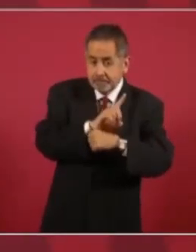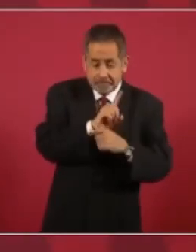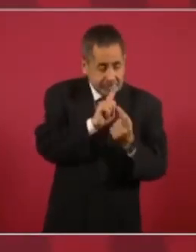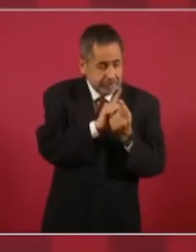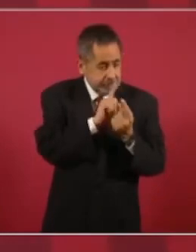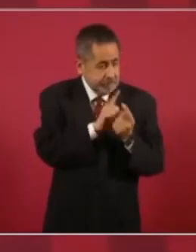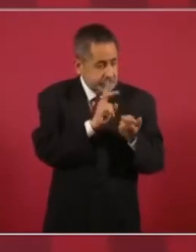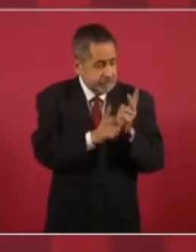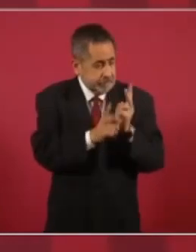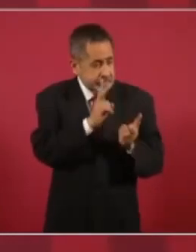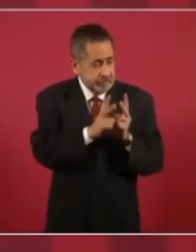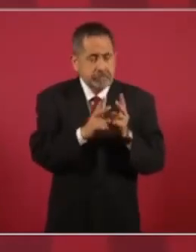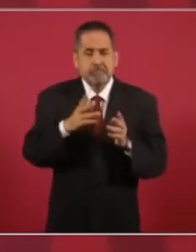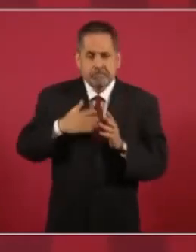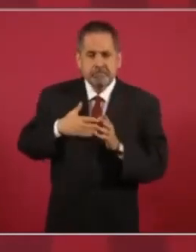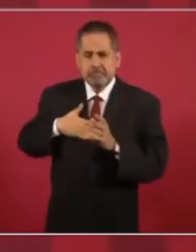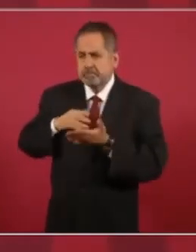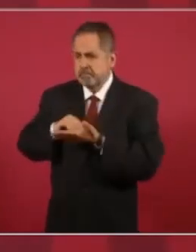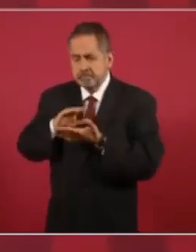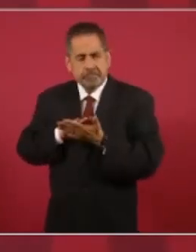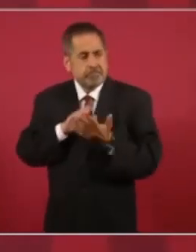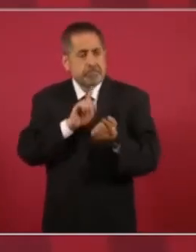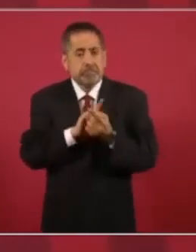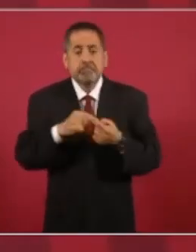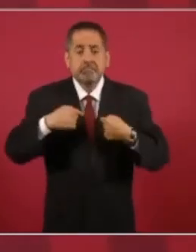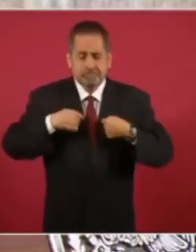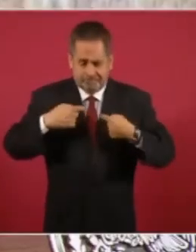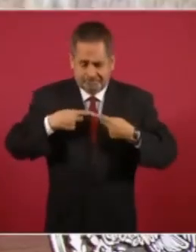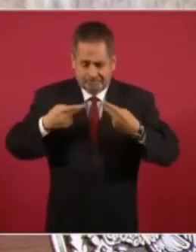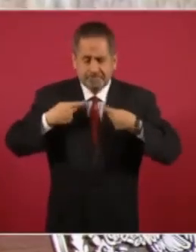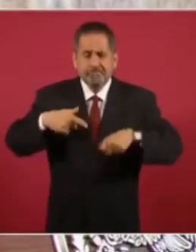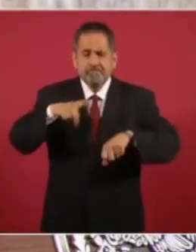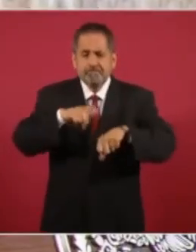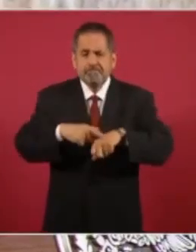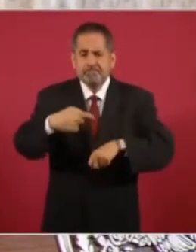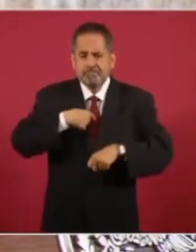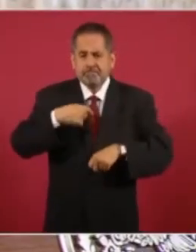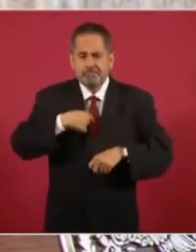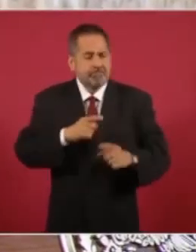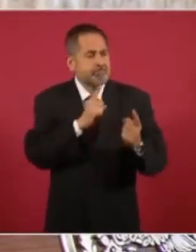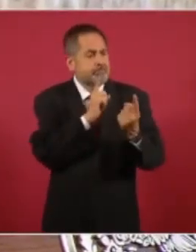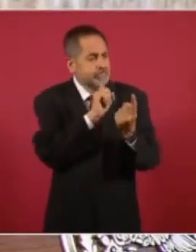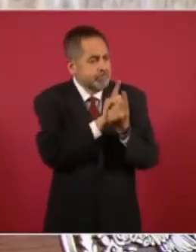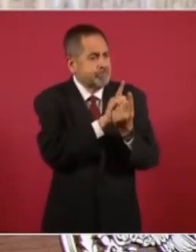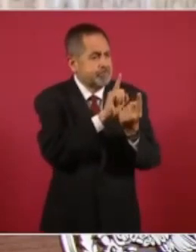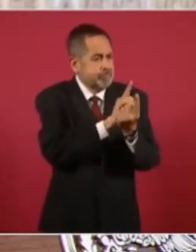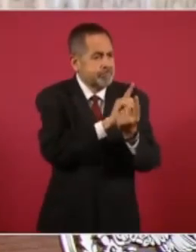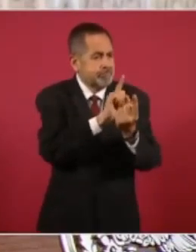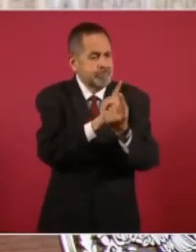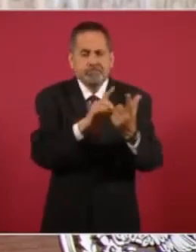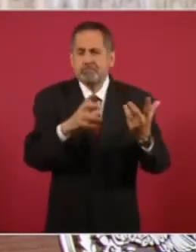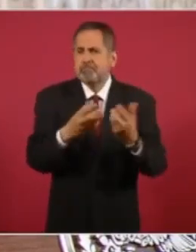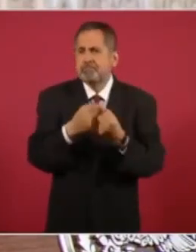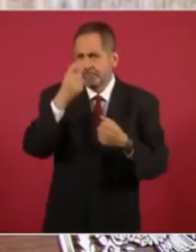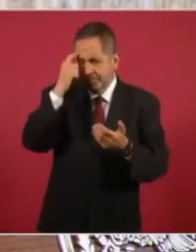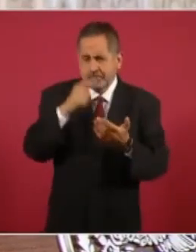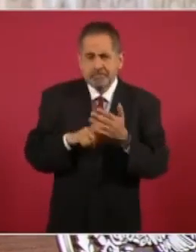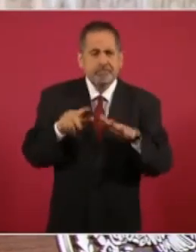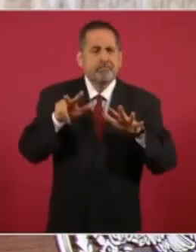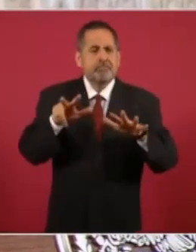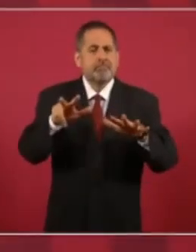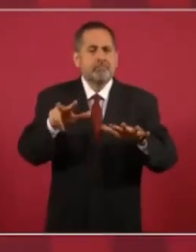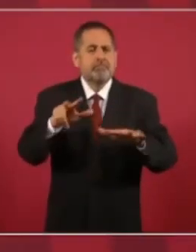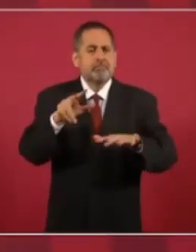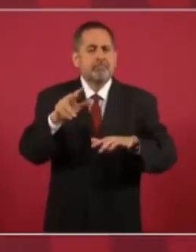Abrí la agenda y personalmente atendí, creo que a 18 empresas